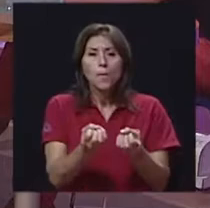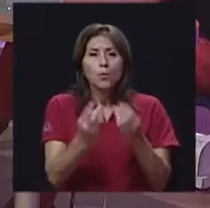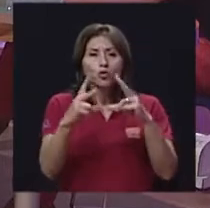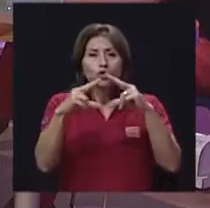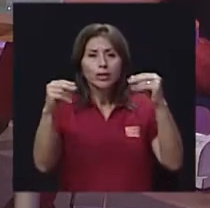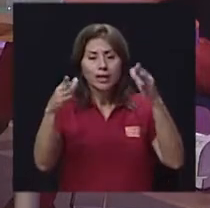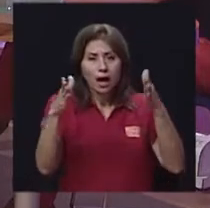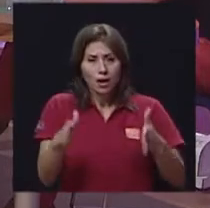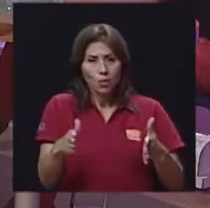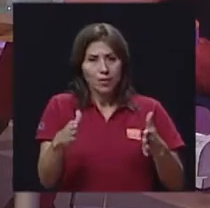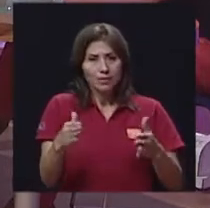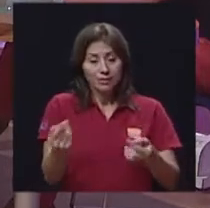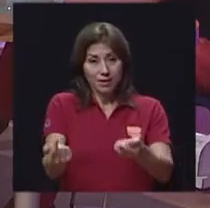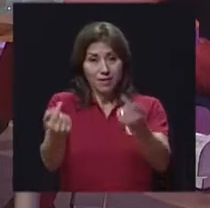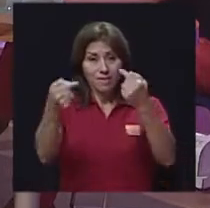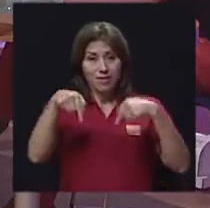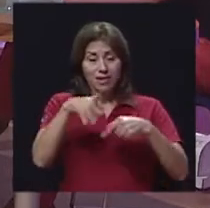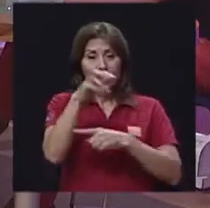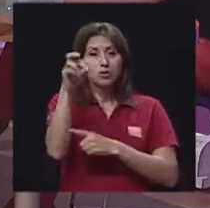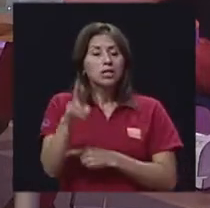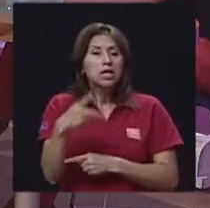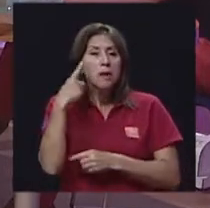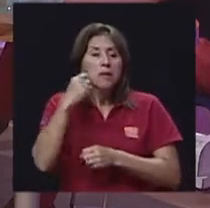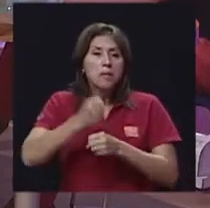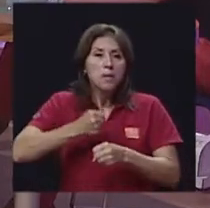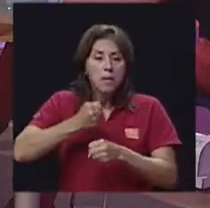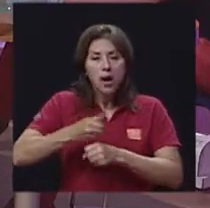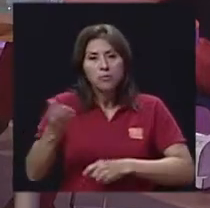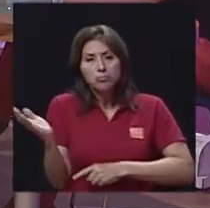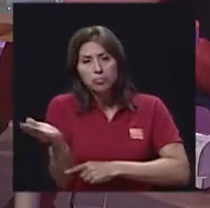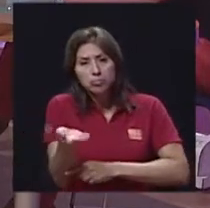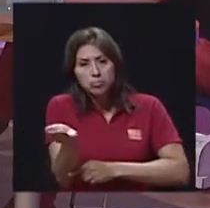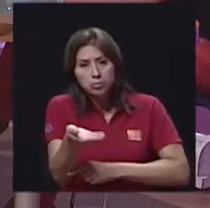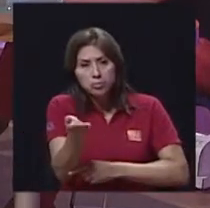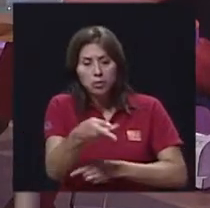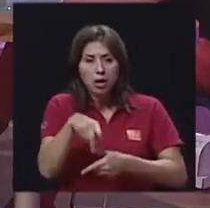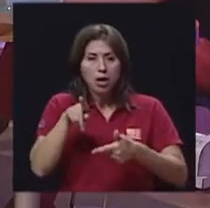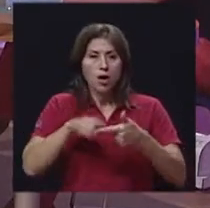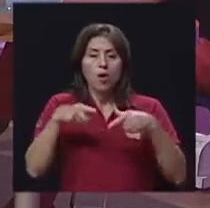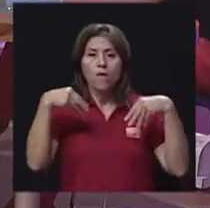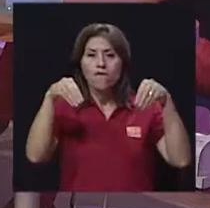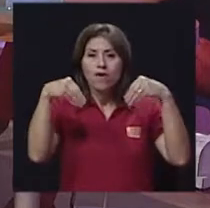aquí a realizar labores del campo, ventas informales,